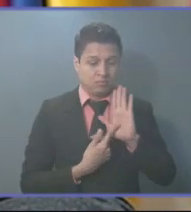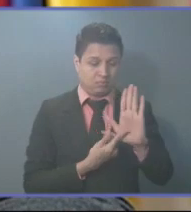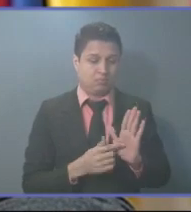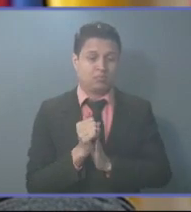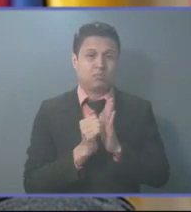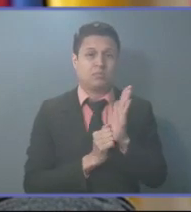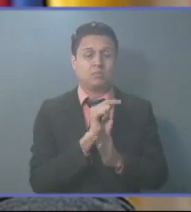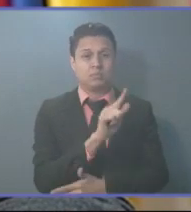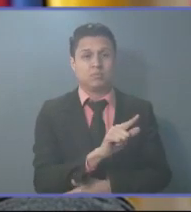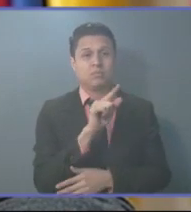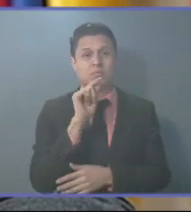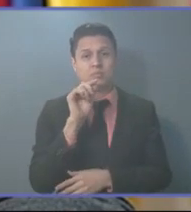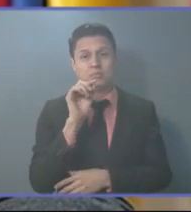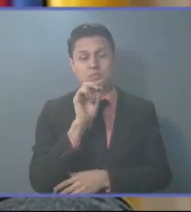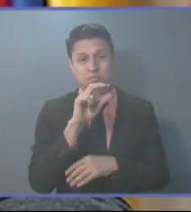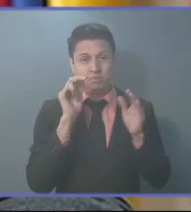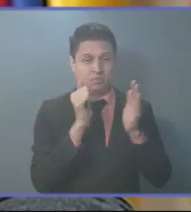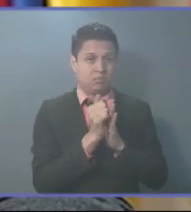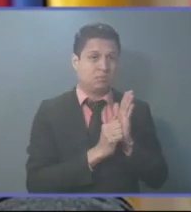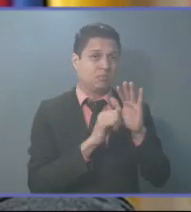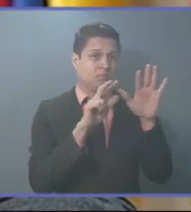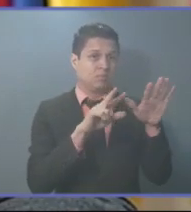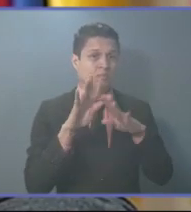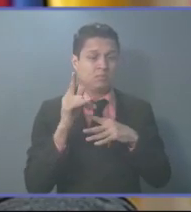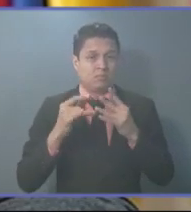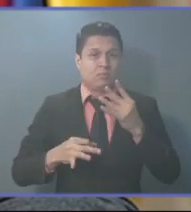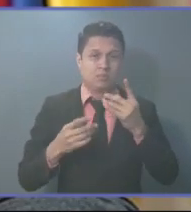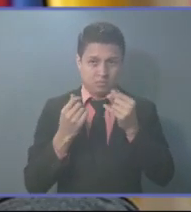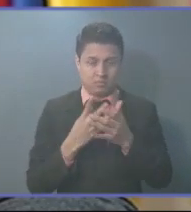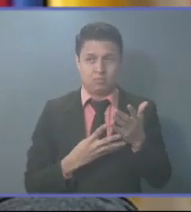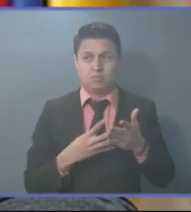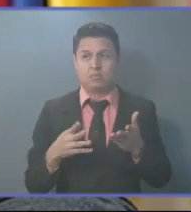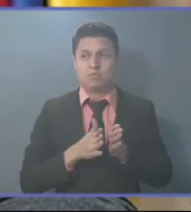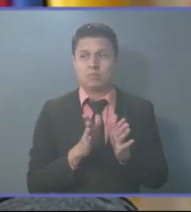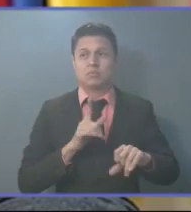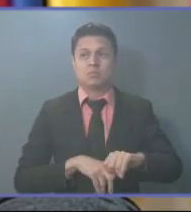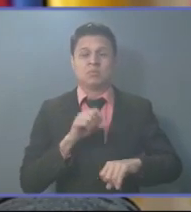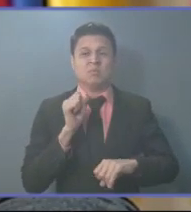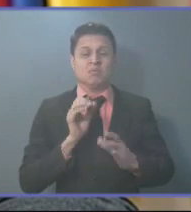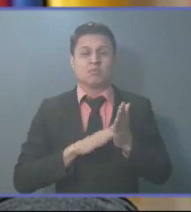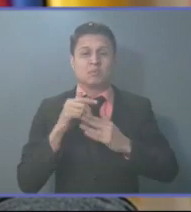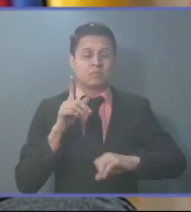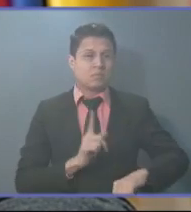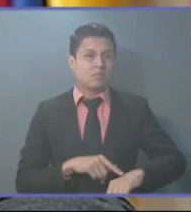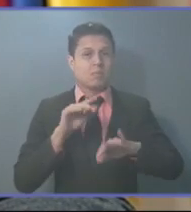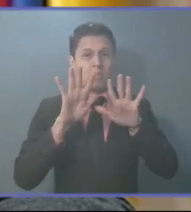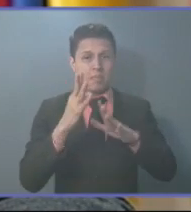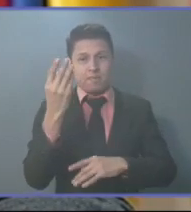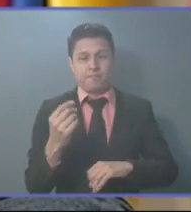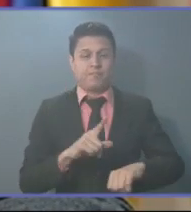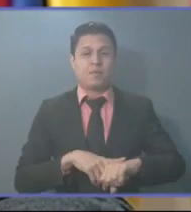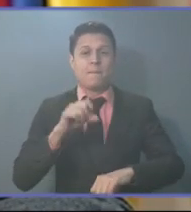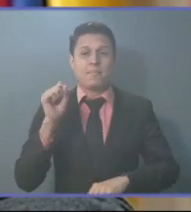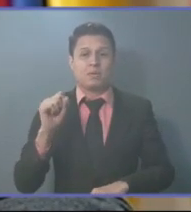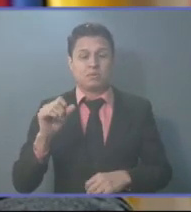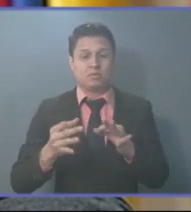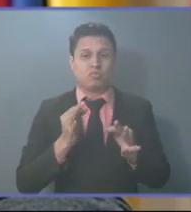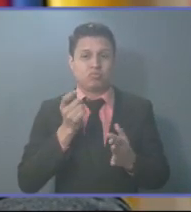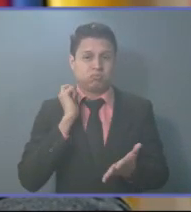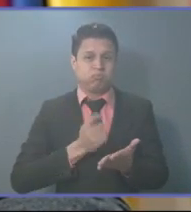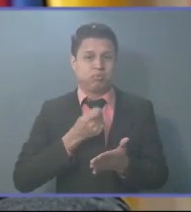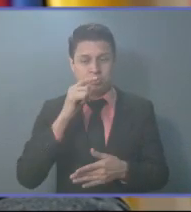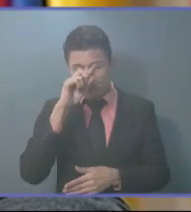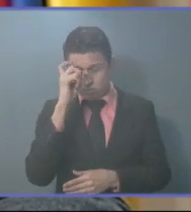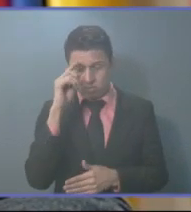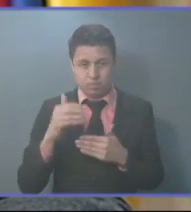84 de las disposiciones generales del presupuesto suspendido por un plazo de diez días en la obligación prevista en dicha